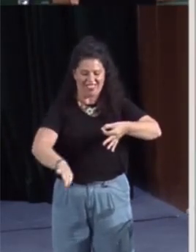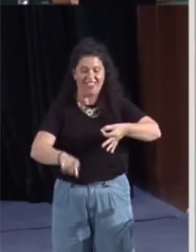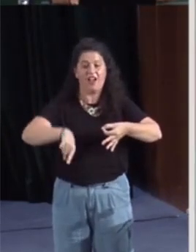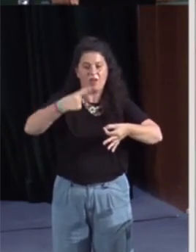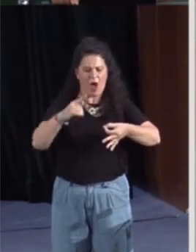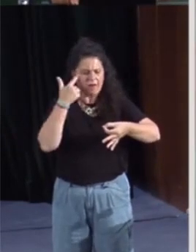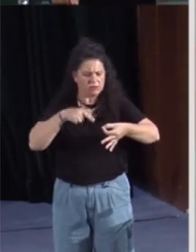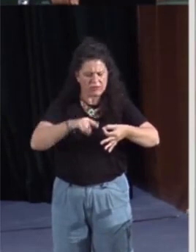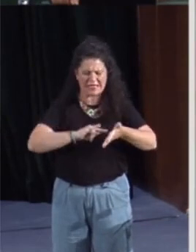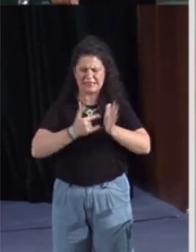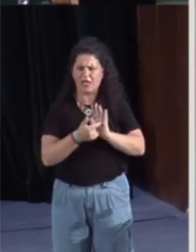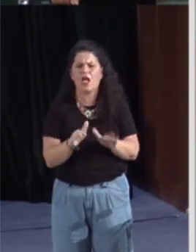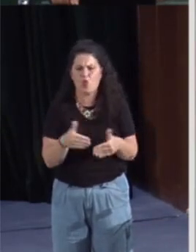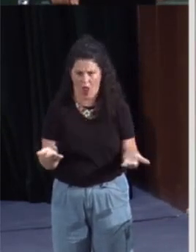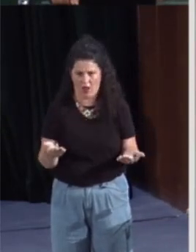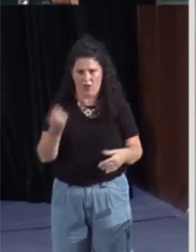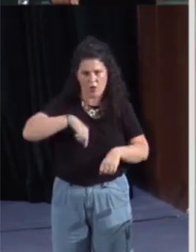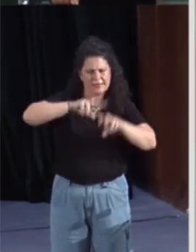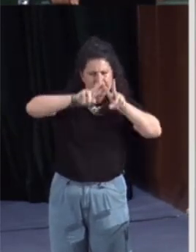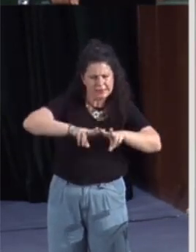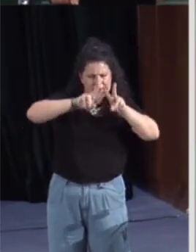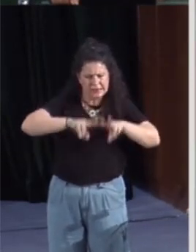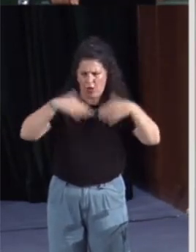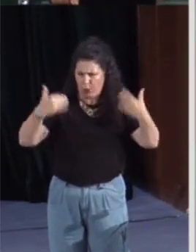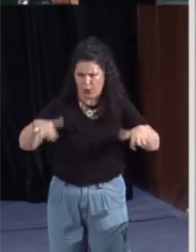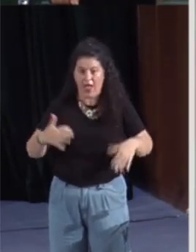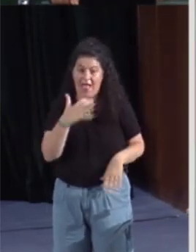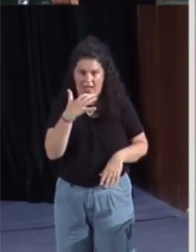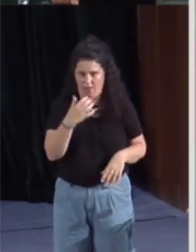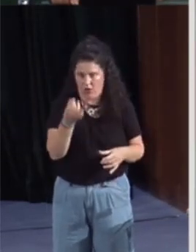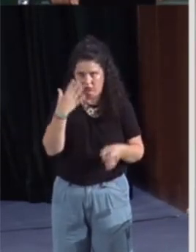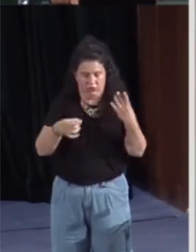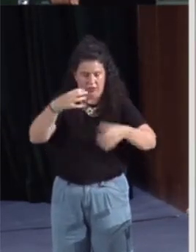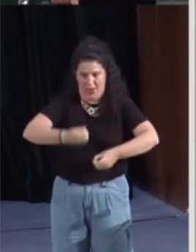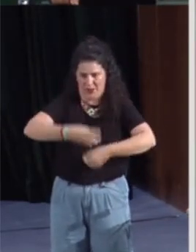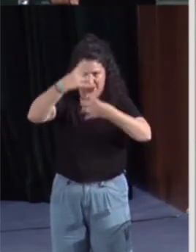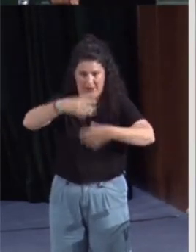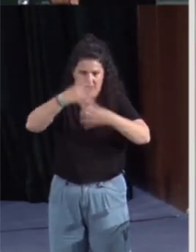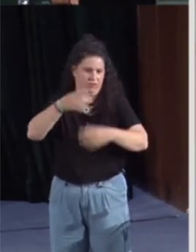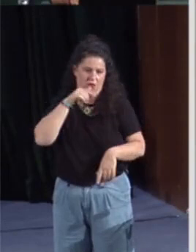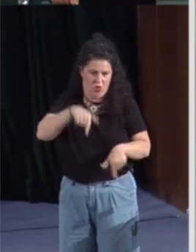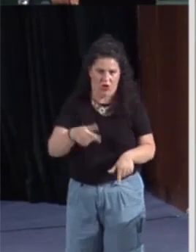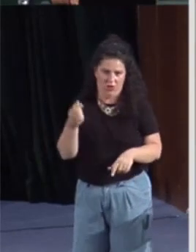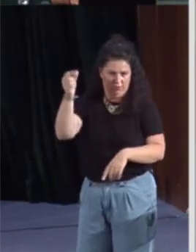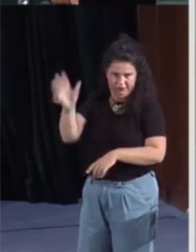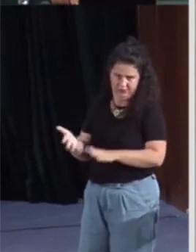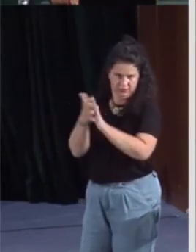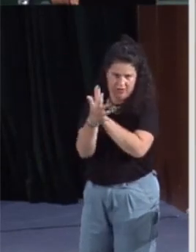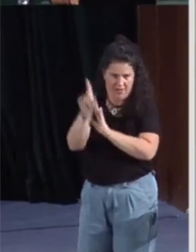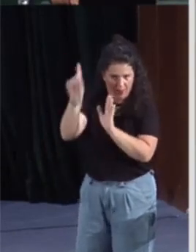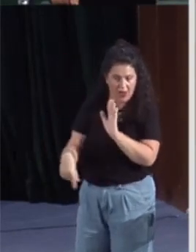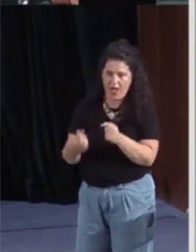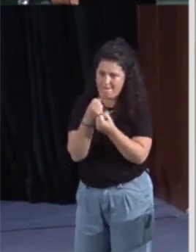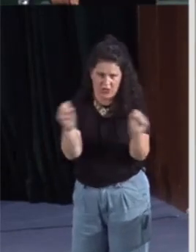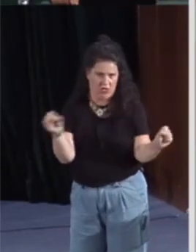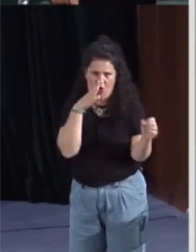utilizado. Tenemos muchos ejemplos que aquí es inviable ver. Sobre todo lo que nos interesa son las técnicas, como ven al final aparece